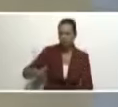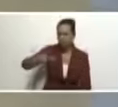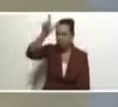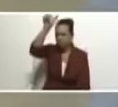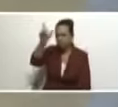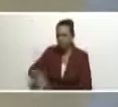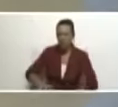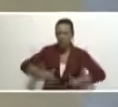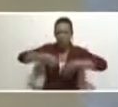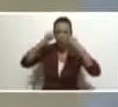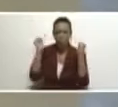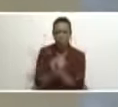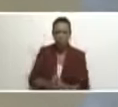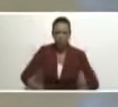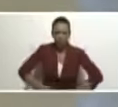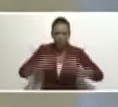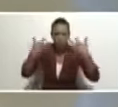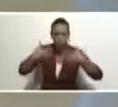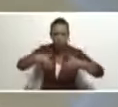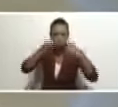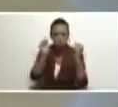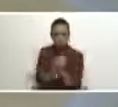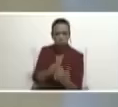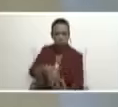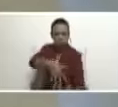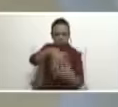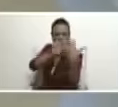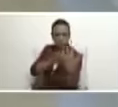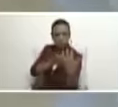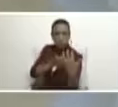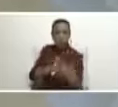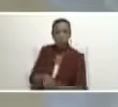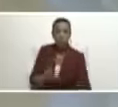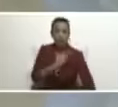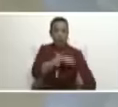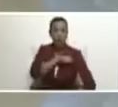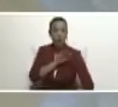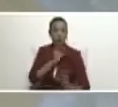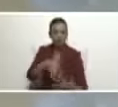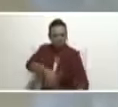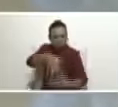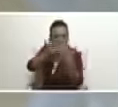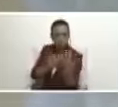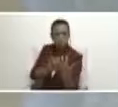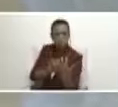El terror de los ejércitos imperiales de España.